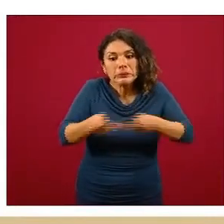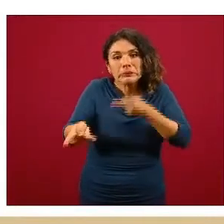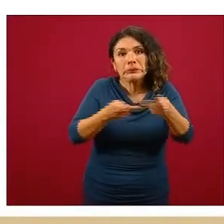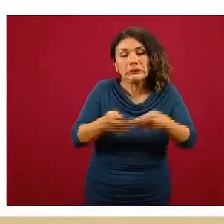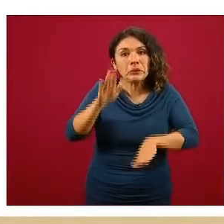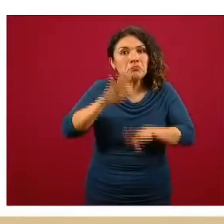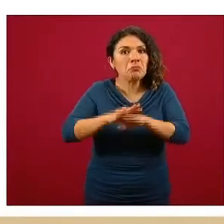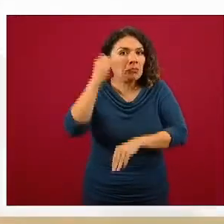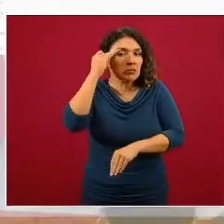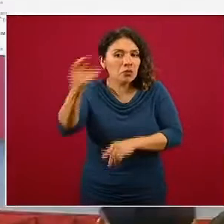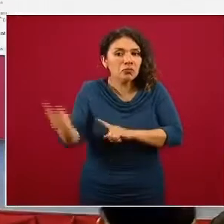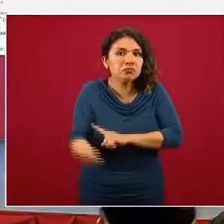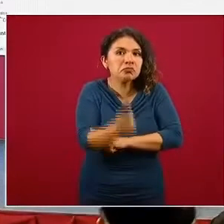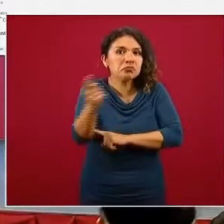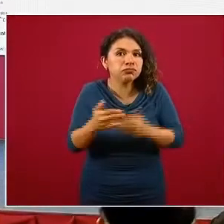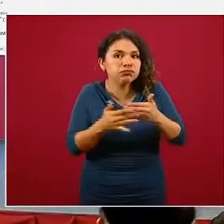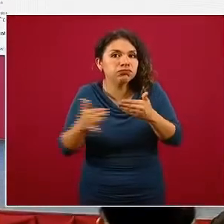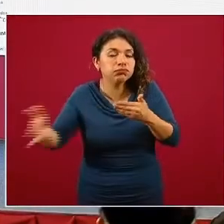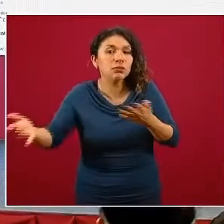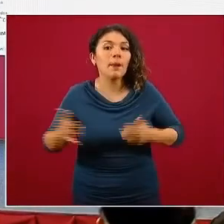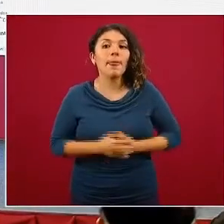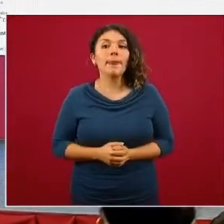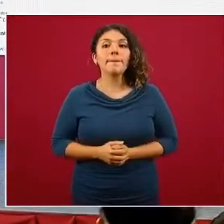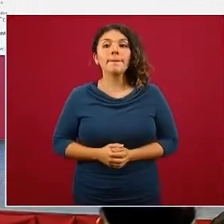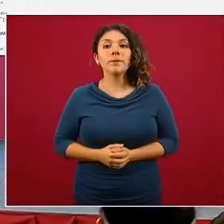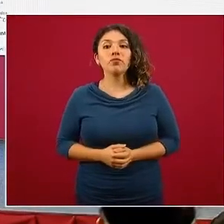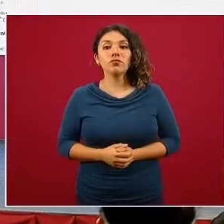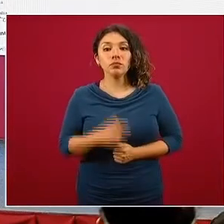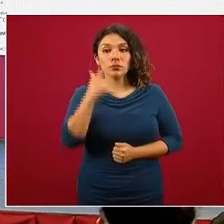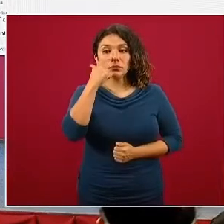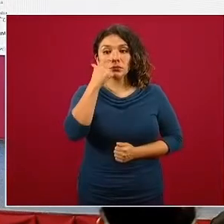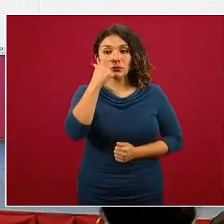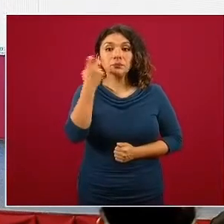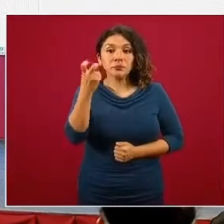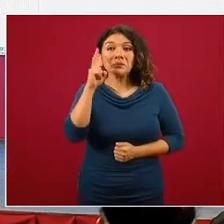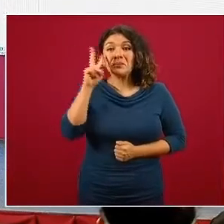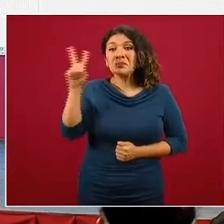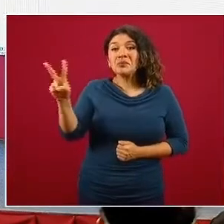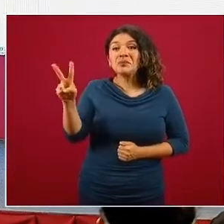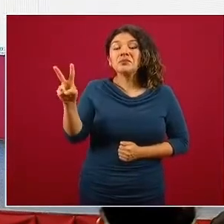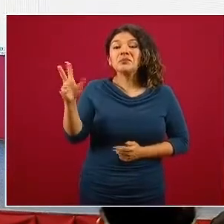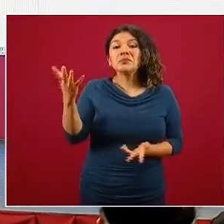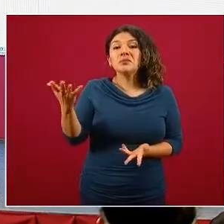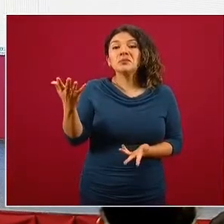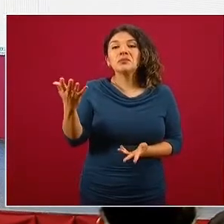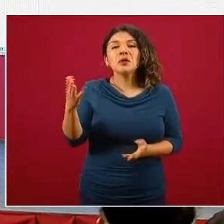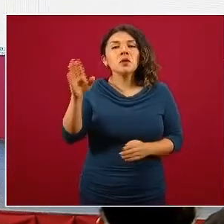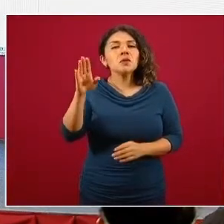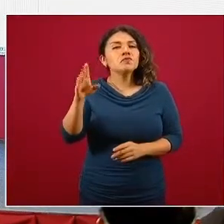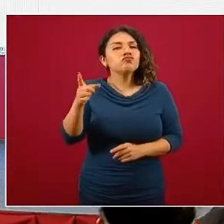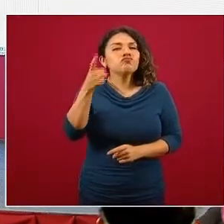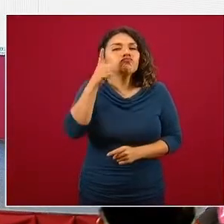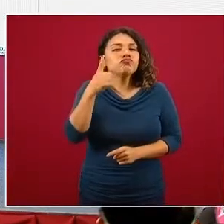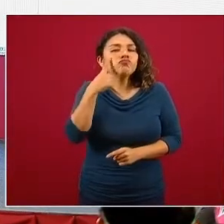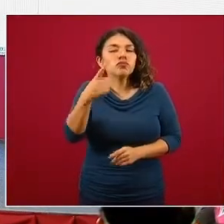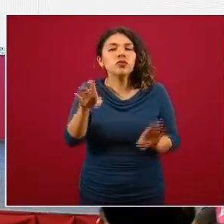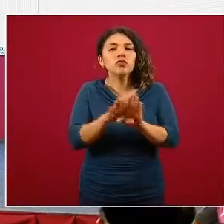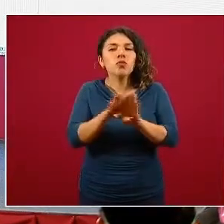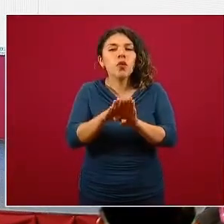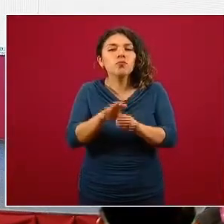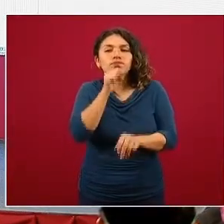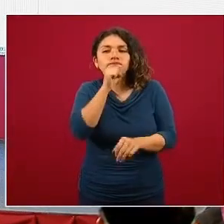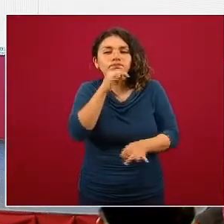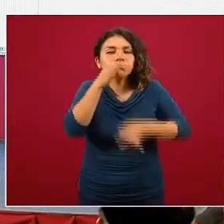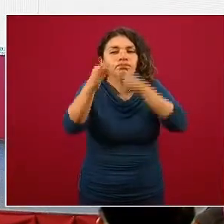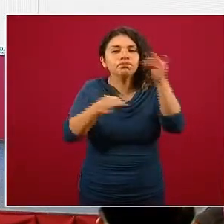monitoreo de manera permanente. ¿Me puede pasar la siguiente? Observamos muy particular también estos